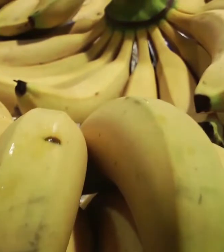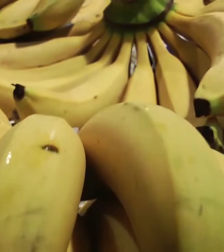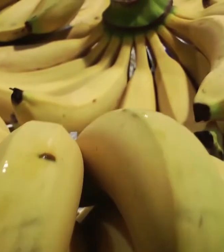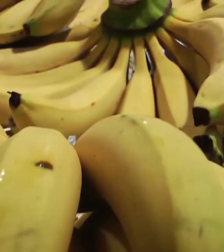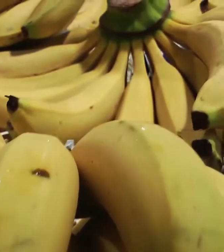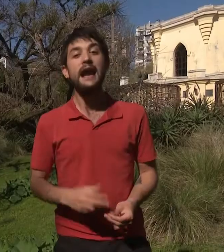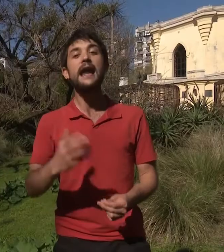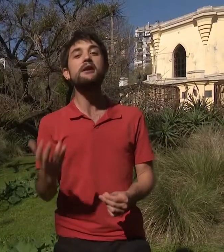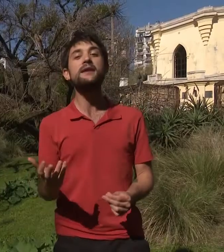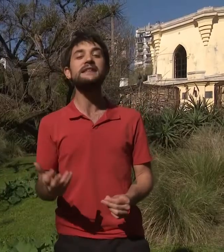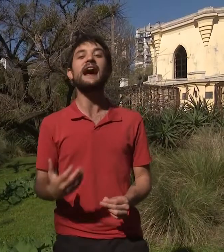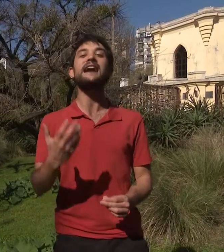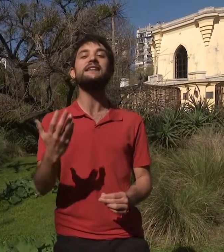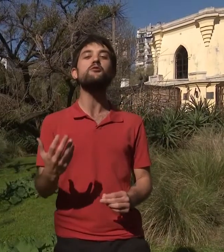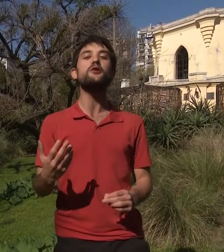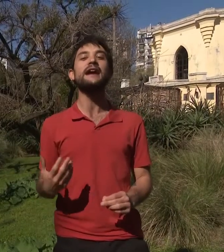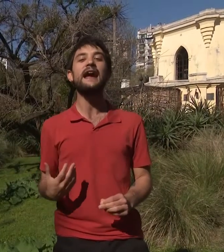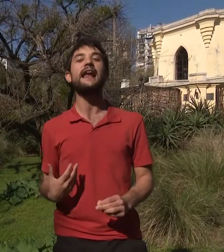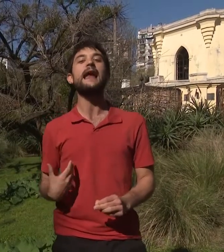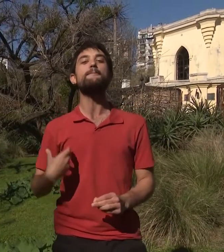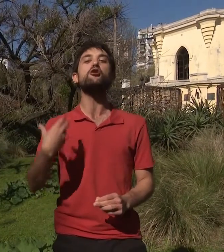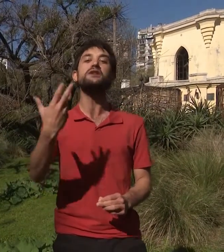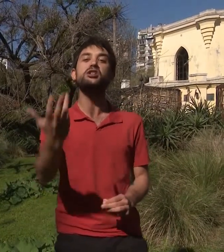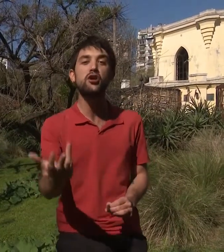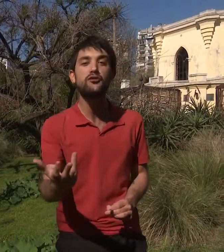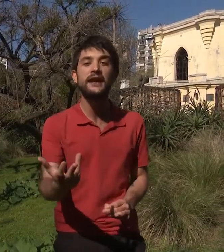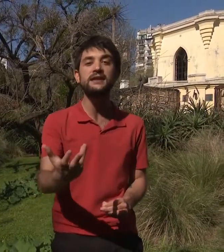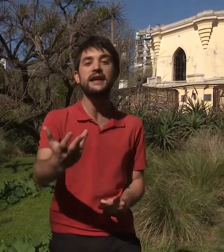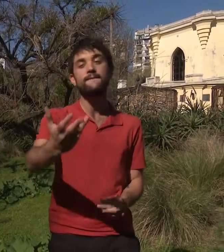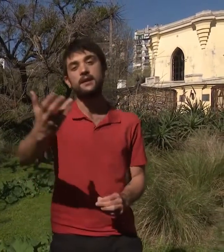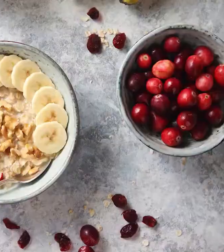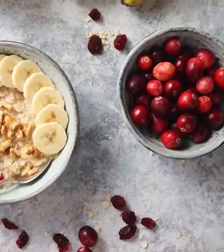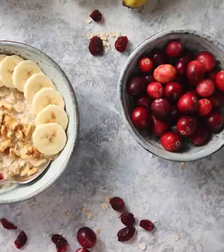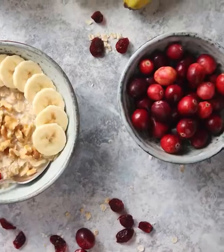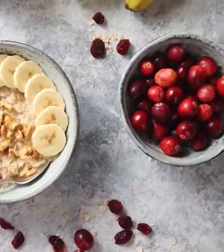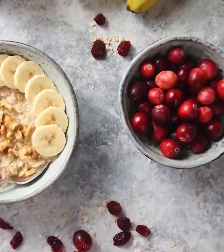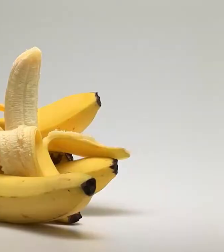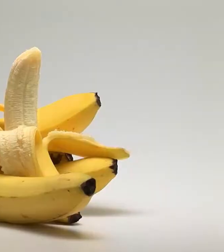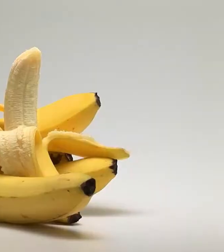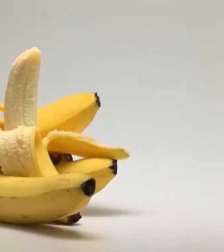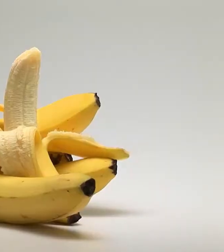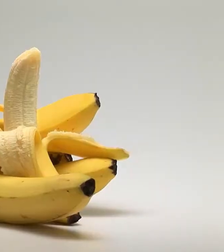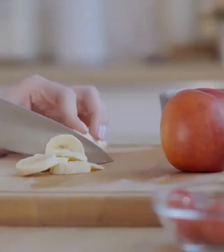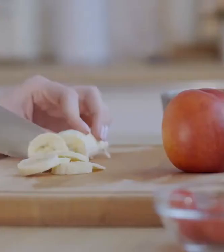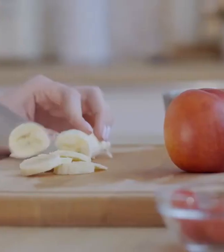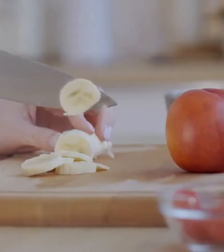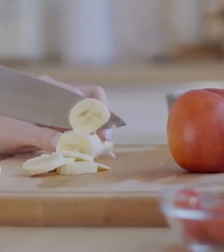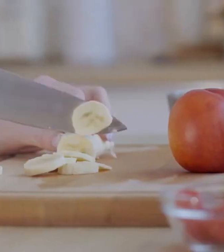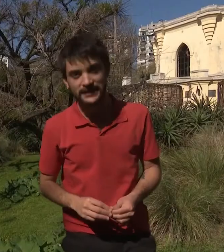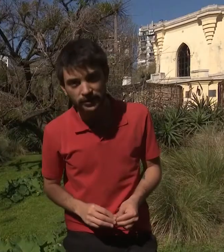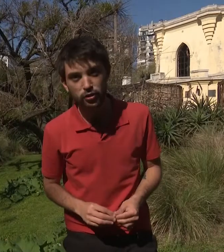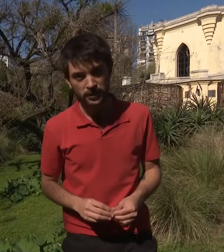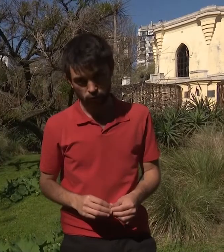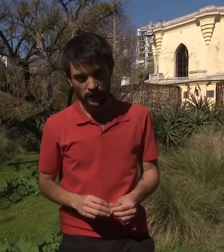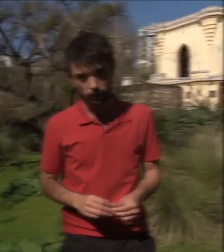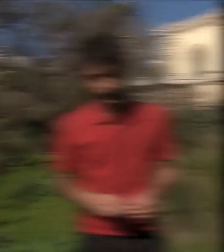variedad Cavendish. La BBC asegura que la provisión de este desayuno o fruta, depende cómo lo vean, se